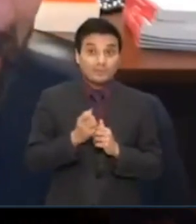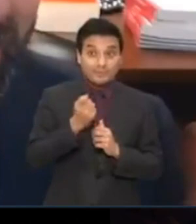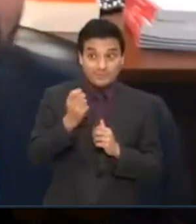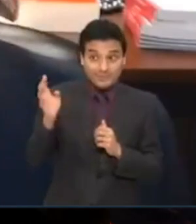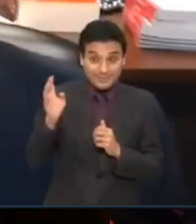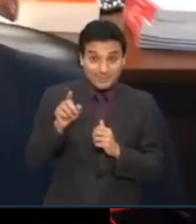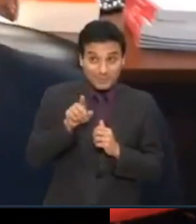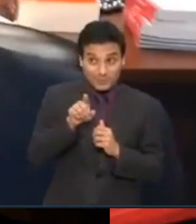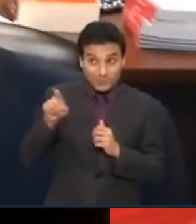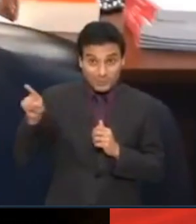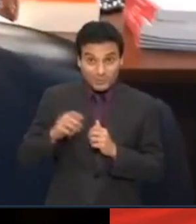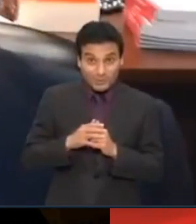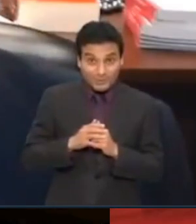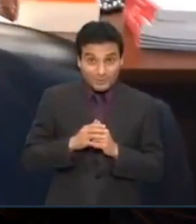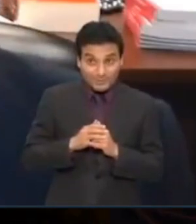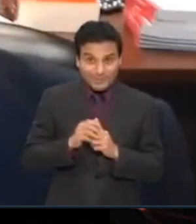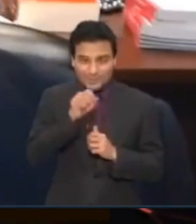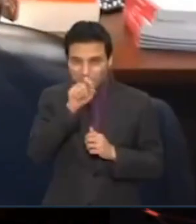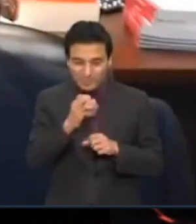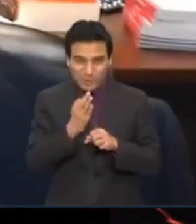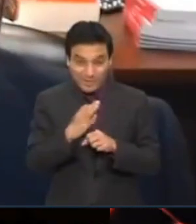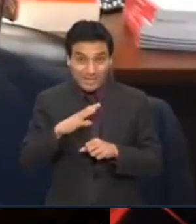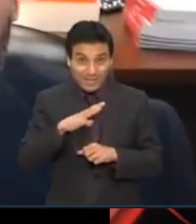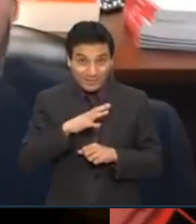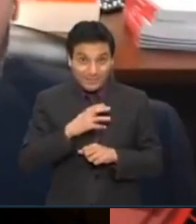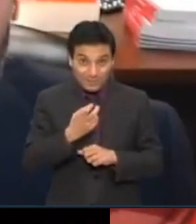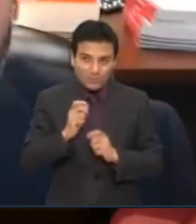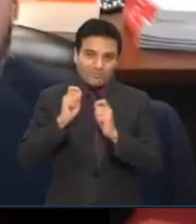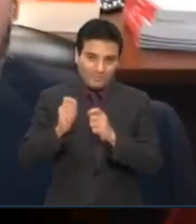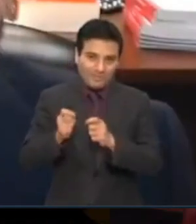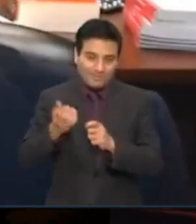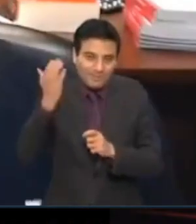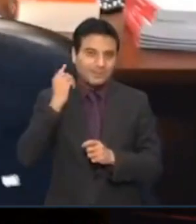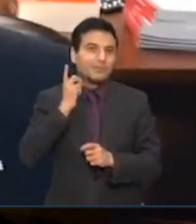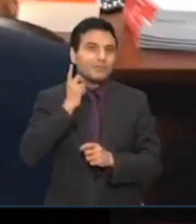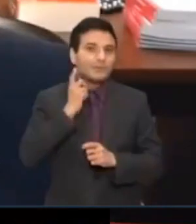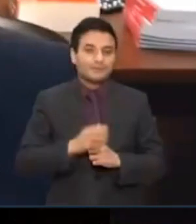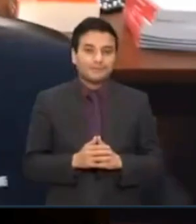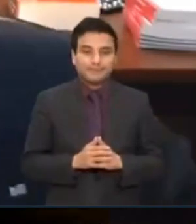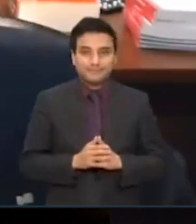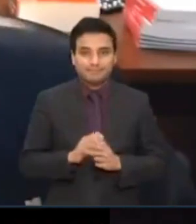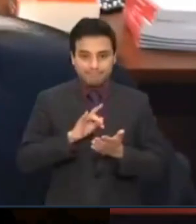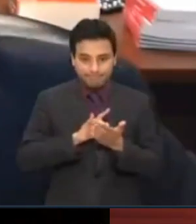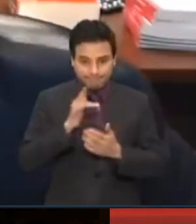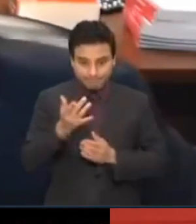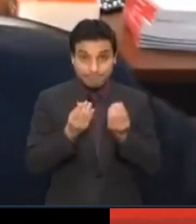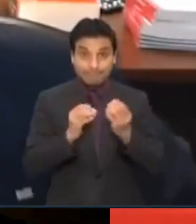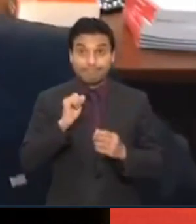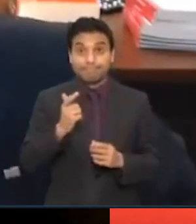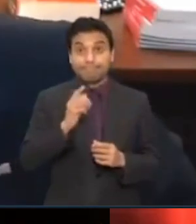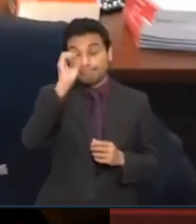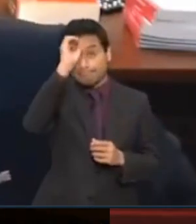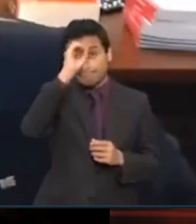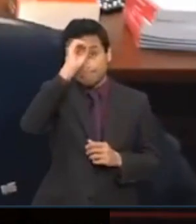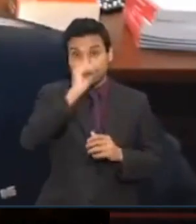Cámara actual y también este órgano colegiado, fueron designados. Muchas gracias. ¿Alguna otra intervención en